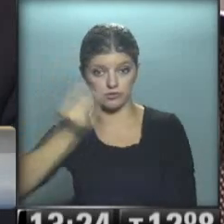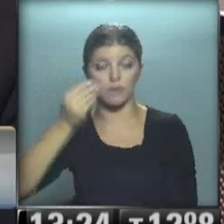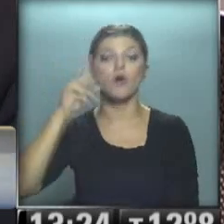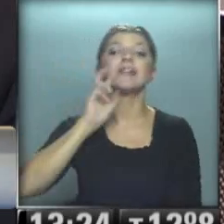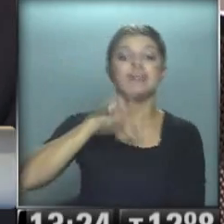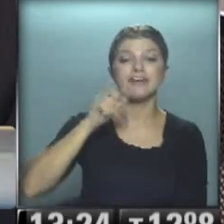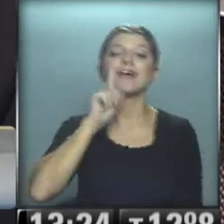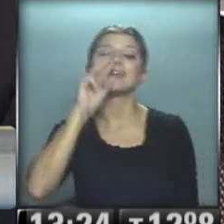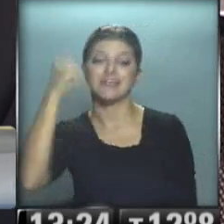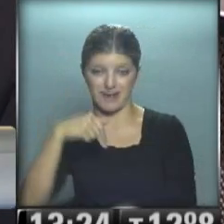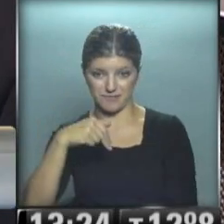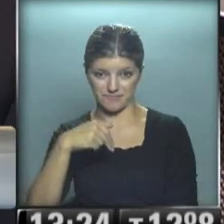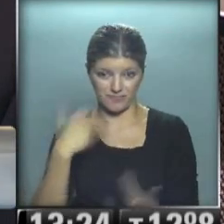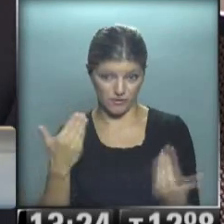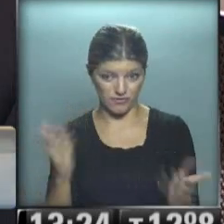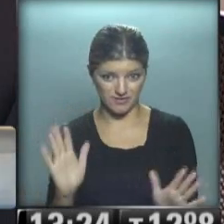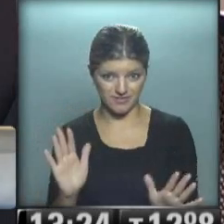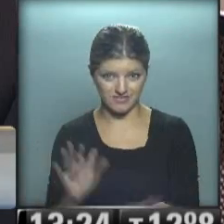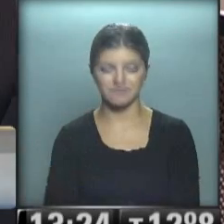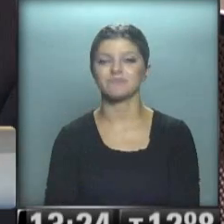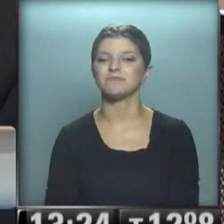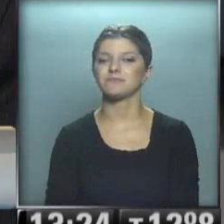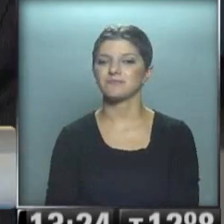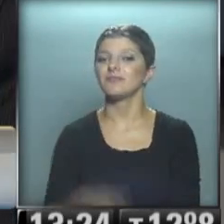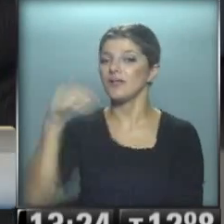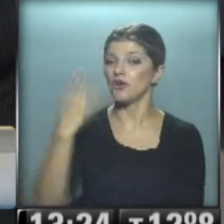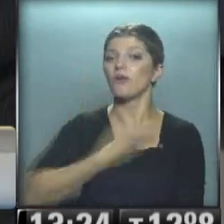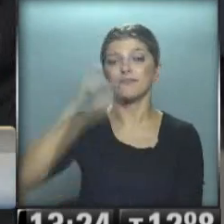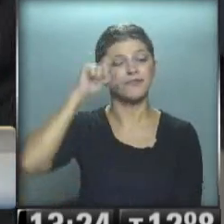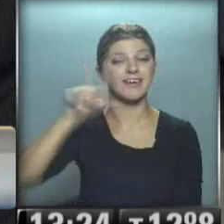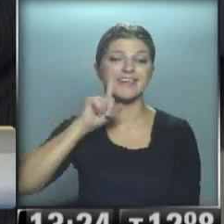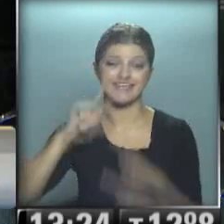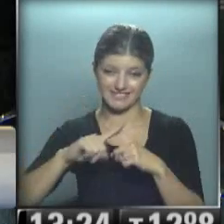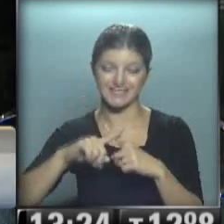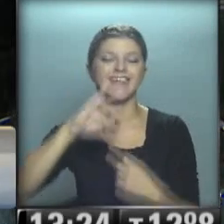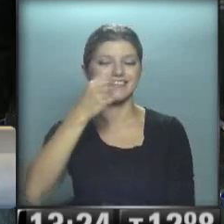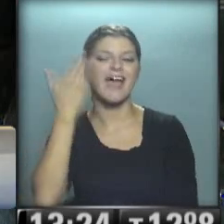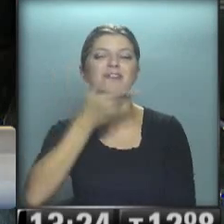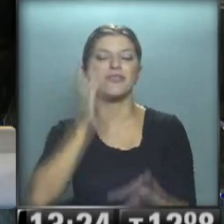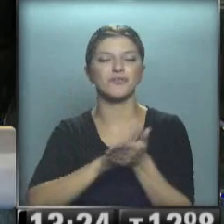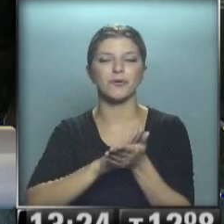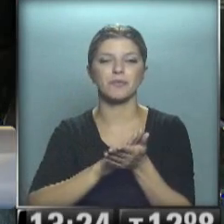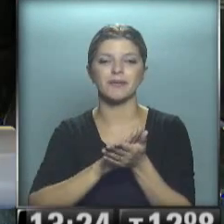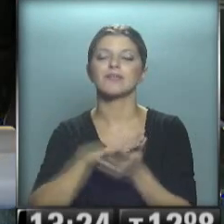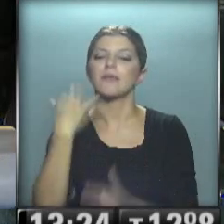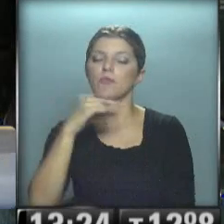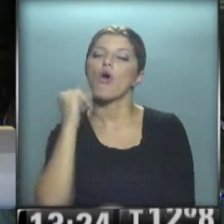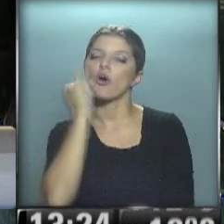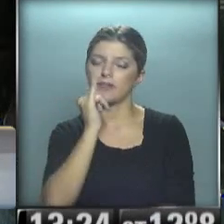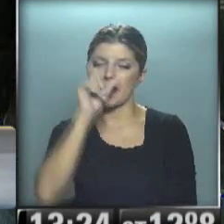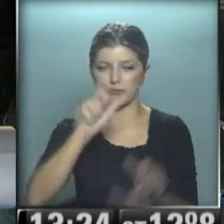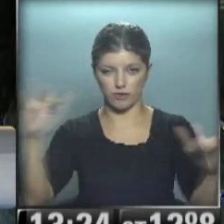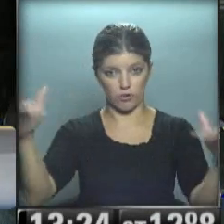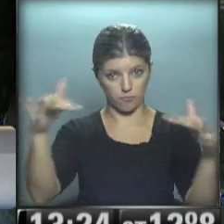Irán. Claro. Los otros dos países que enfrenta Argentina. Y hoy Félix Taylor. Sí, y justamente hablando de Nigeria, tenemos que comentarles a nuestros televidentes